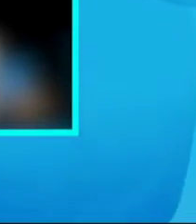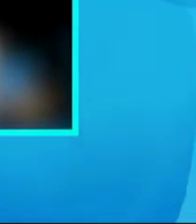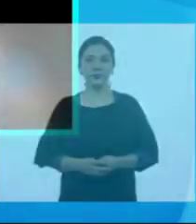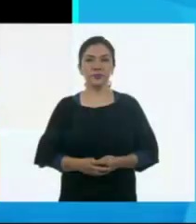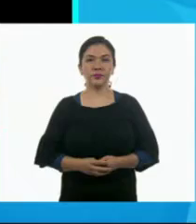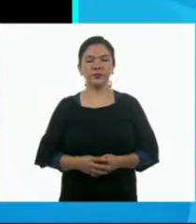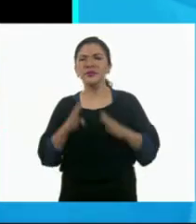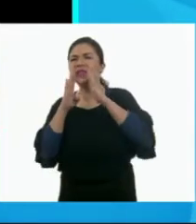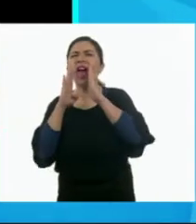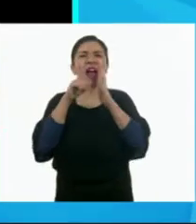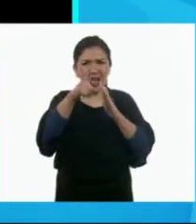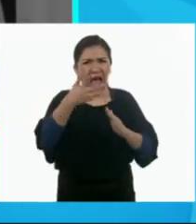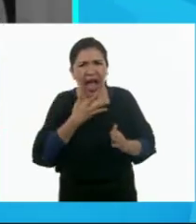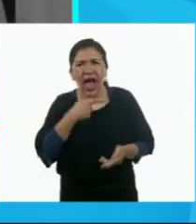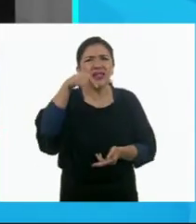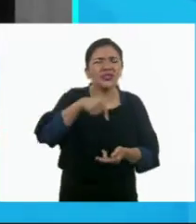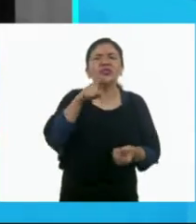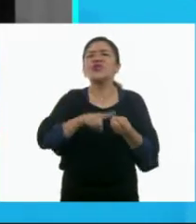¡Staff! ¿Estás aquí?